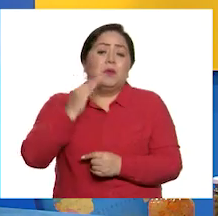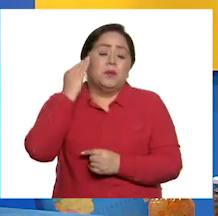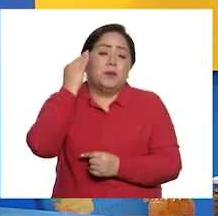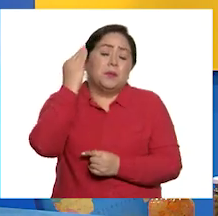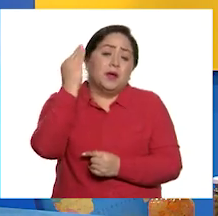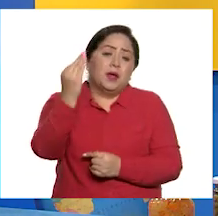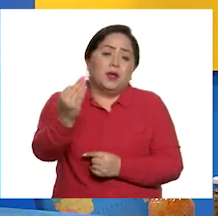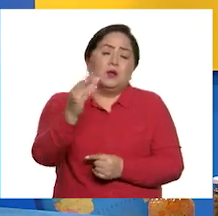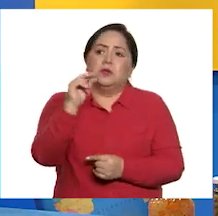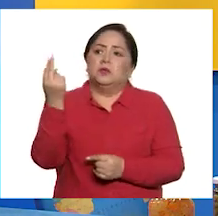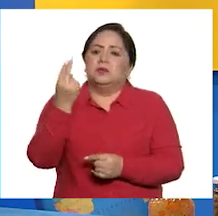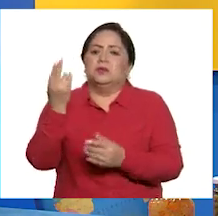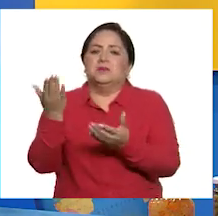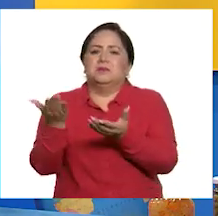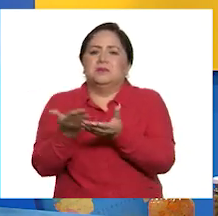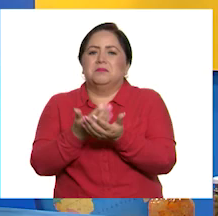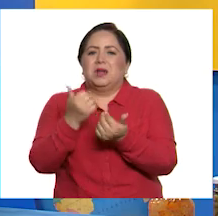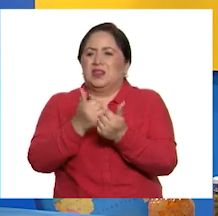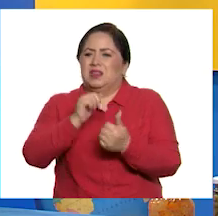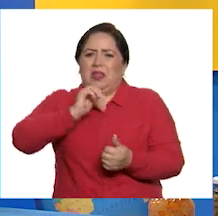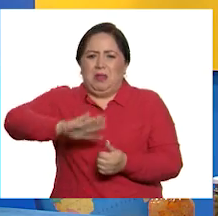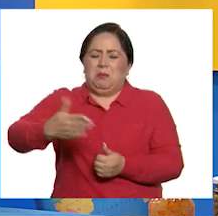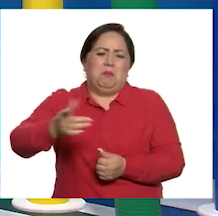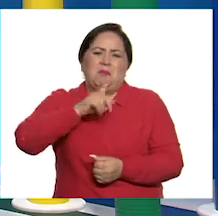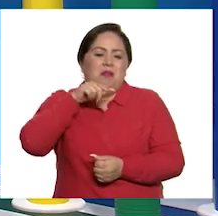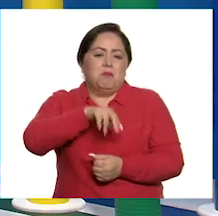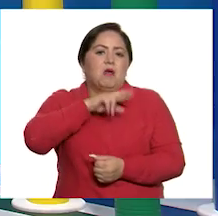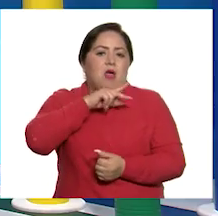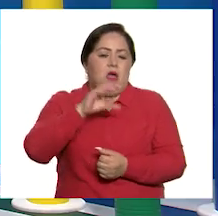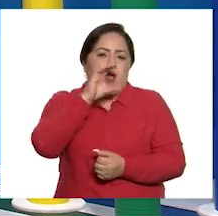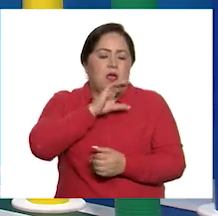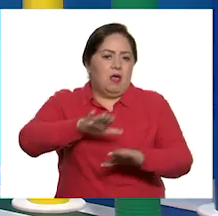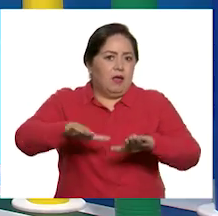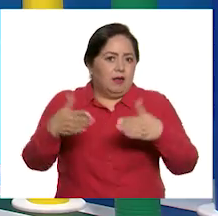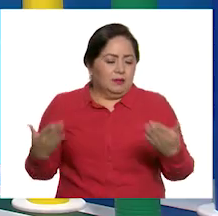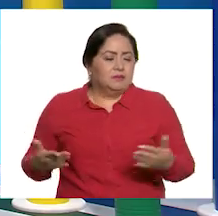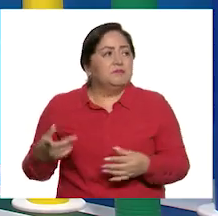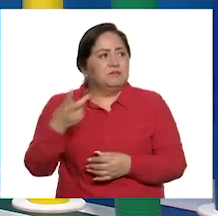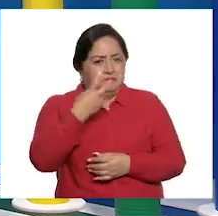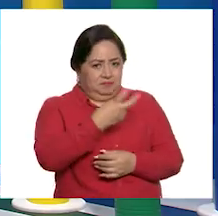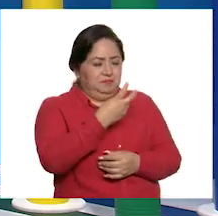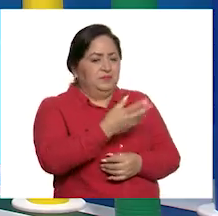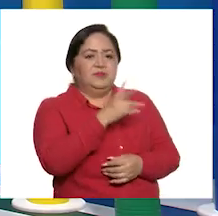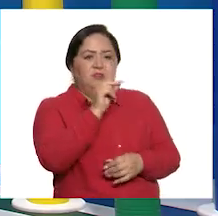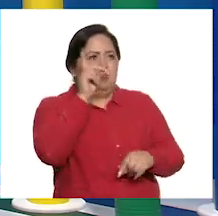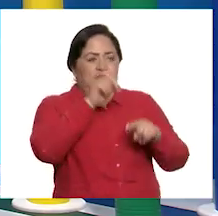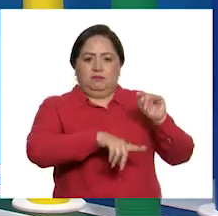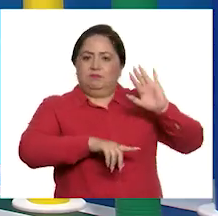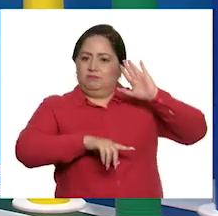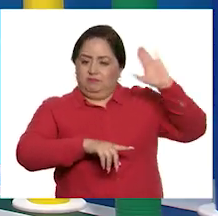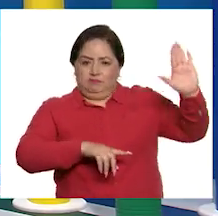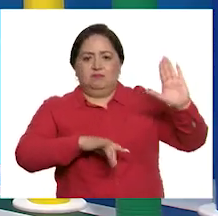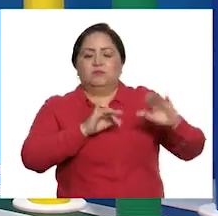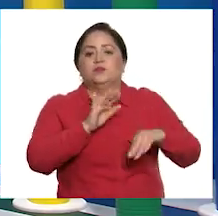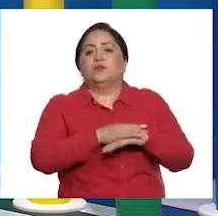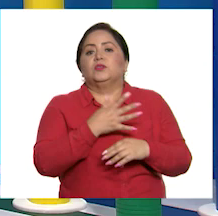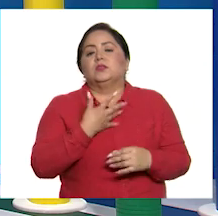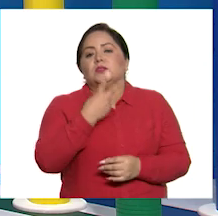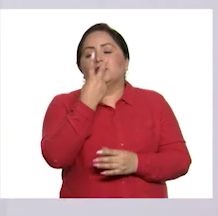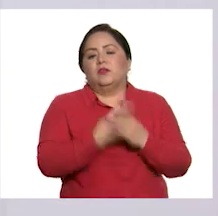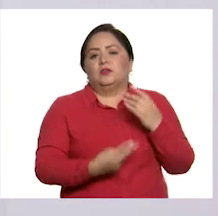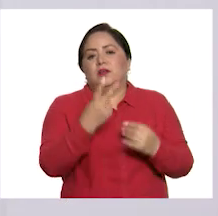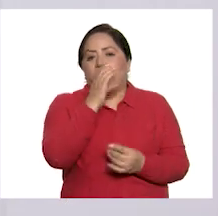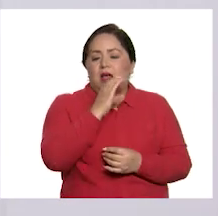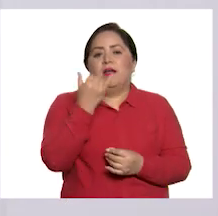más tiempo que si la rebanada está sin tostar. Estoy de acuerdo contigo, Juan Carlos. Por eso no vamos a quitar su imagen del pizarrón. No. Muy